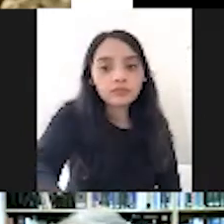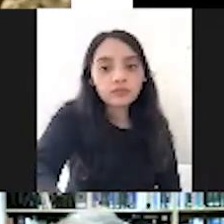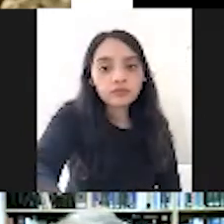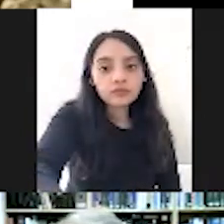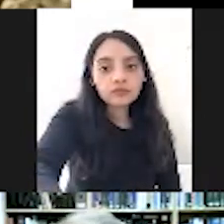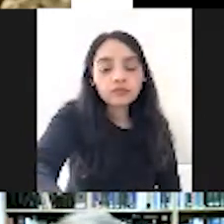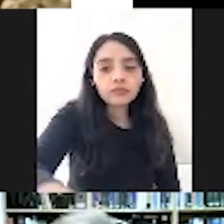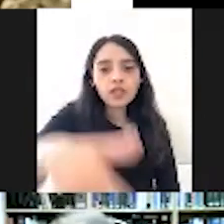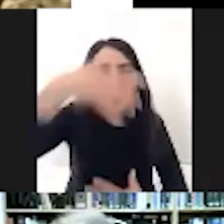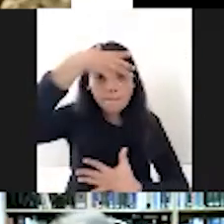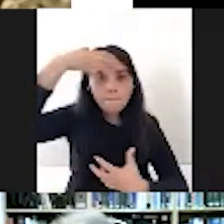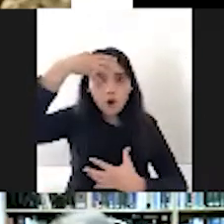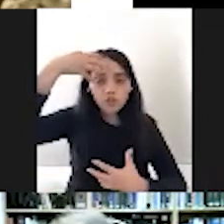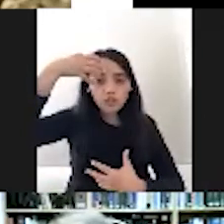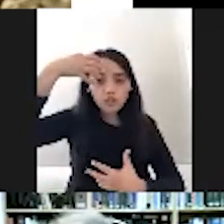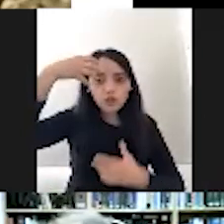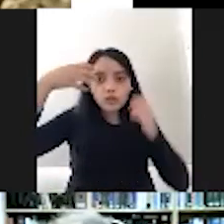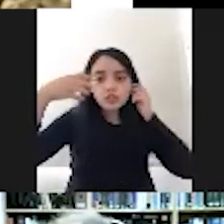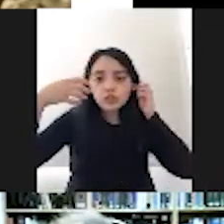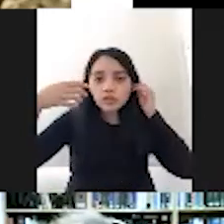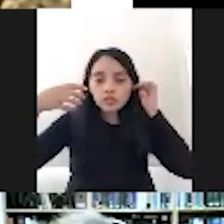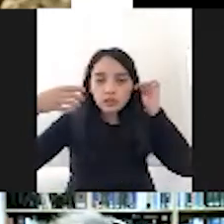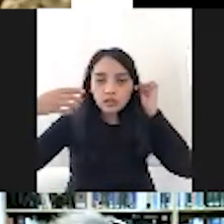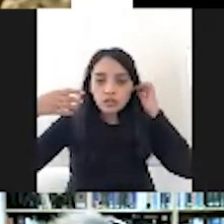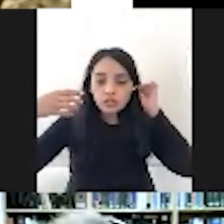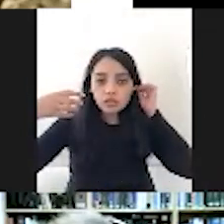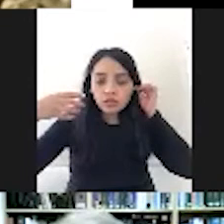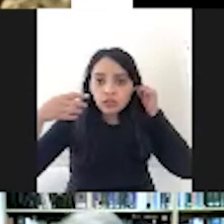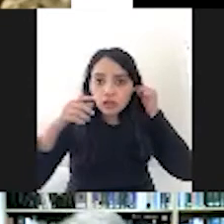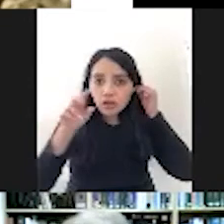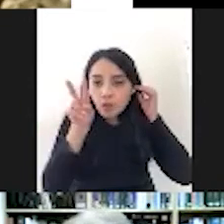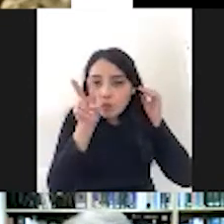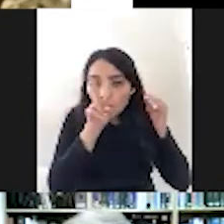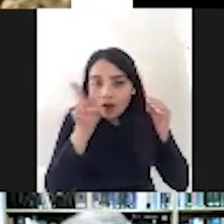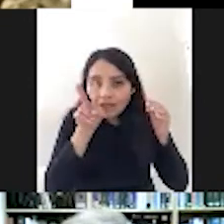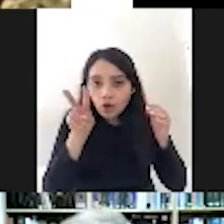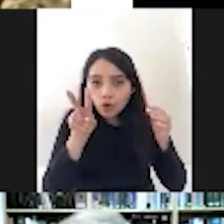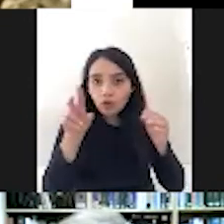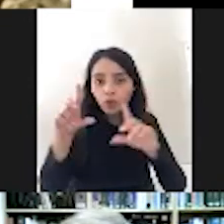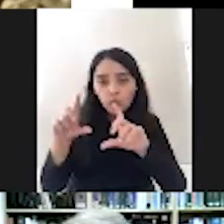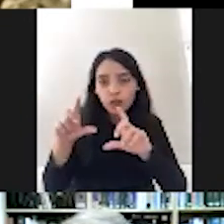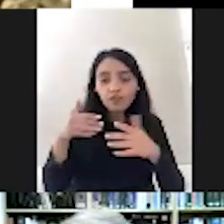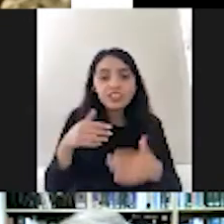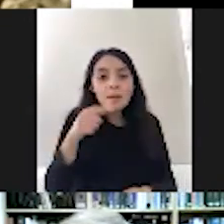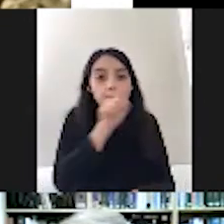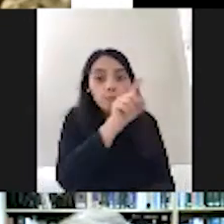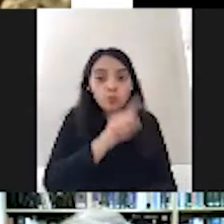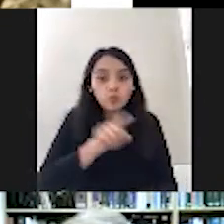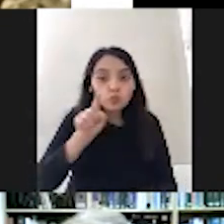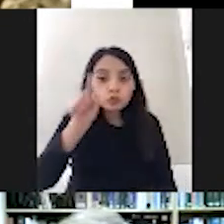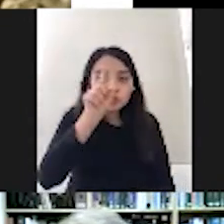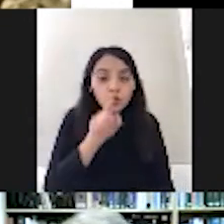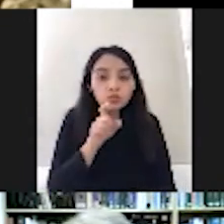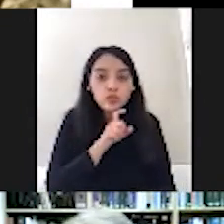se le presenta una fotografía en una pantalla. Entonces, cada uno de estos puntos rojos representa el lugar donde fijó